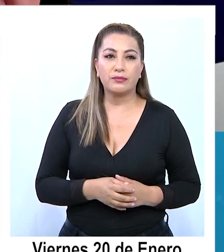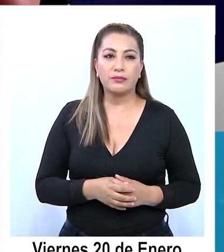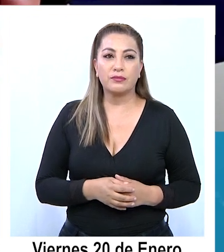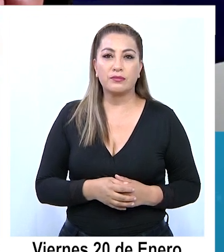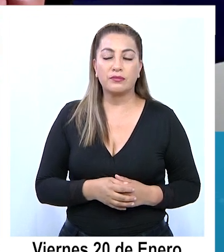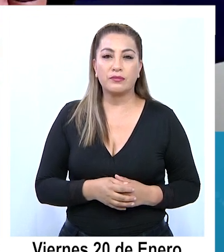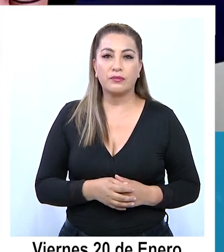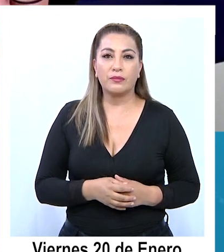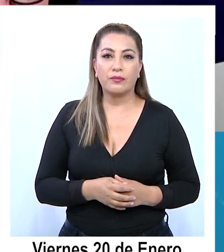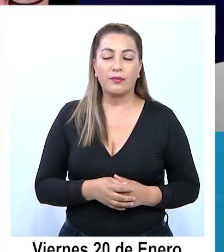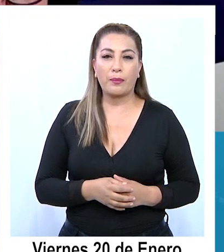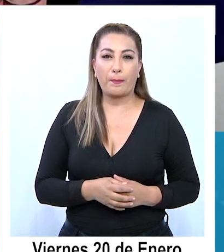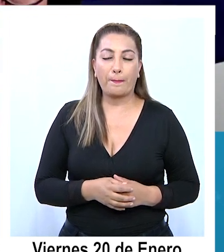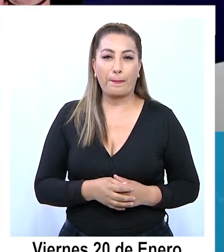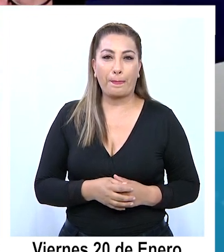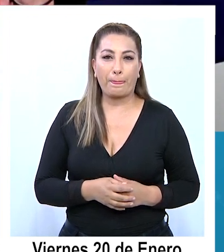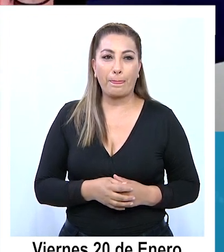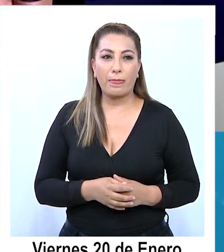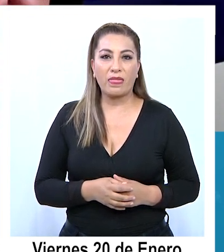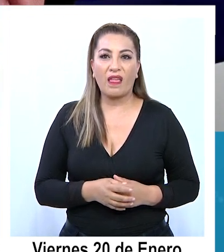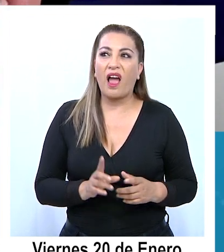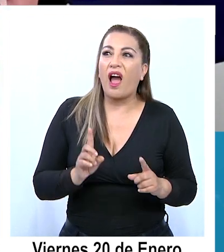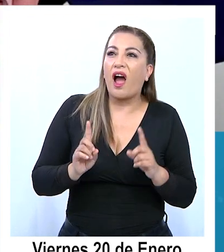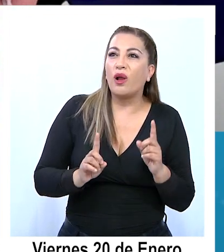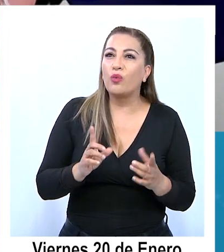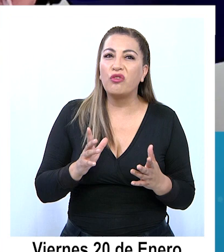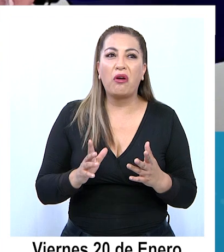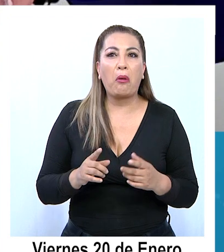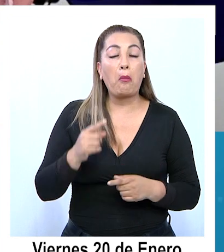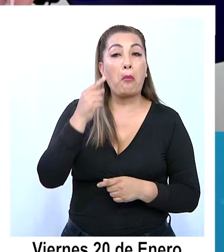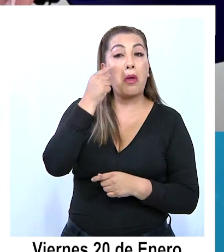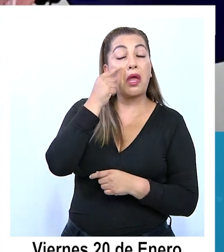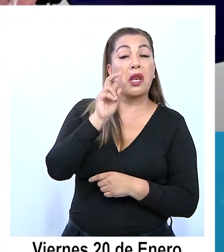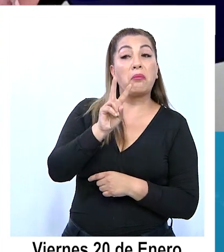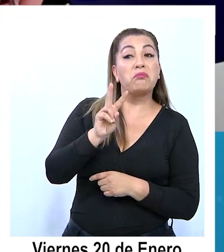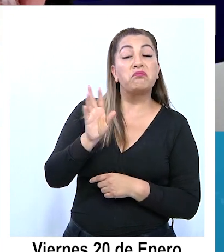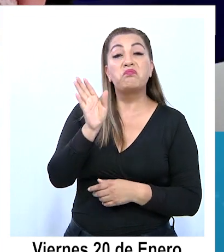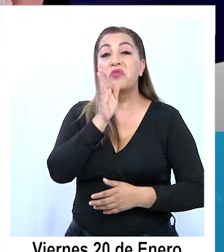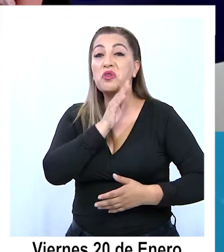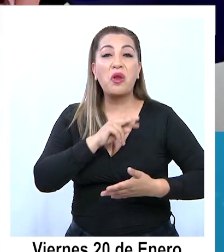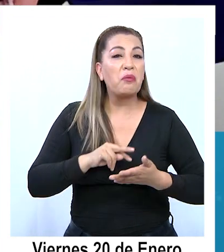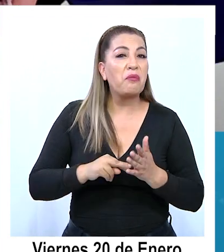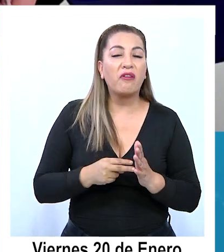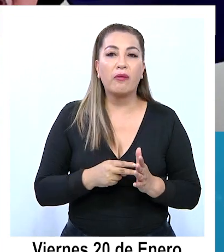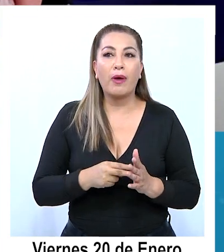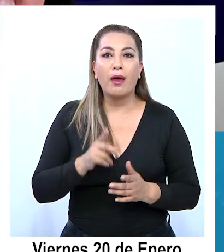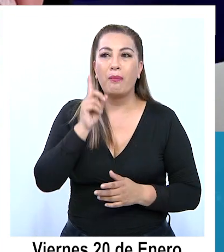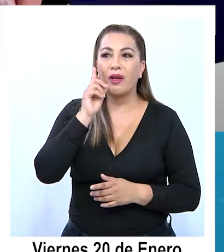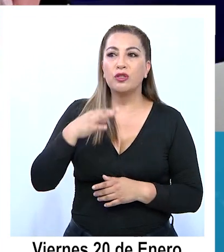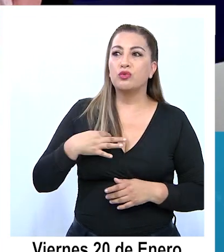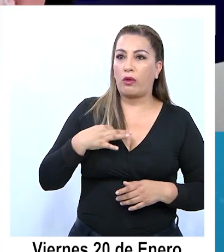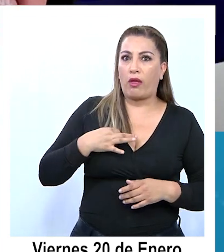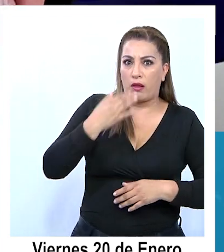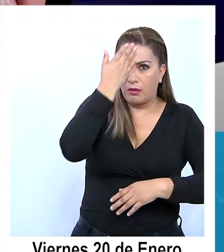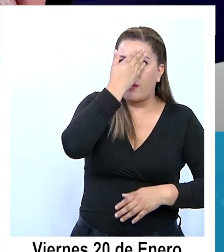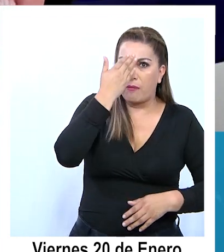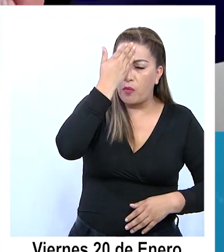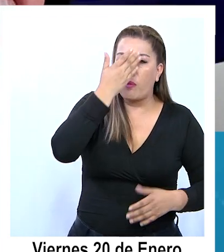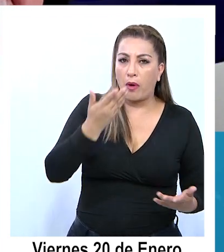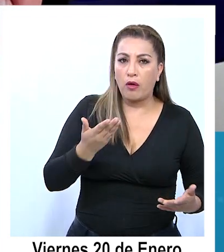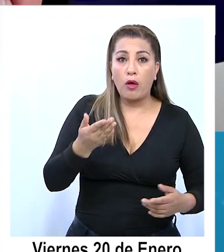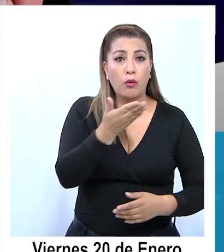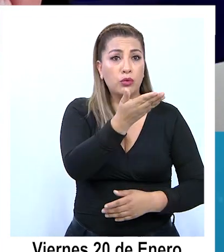con bastante, sin la preocupación quizá que tenía la ciudadanía, que ustedes mismos los